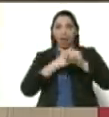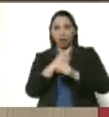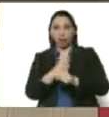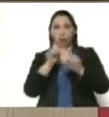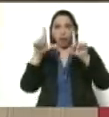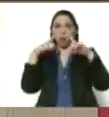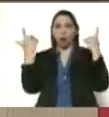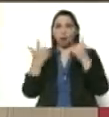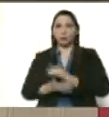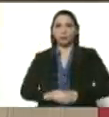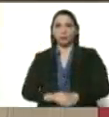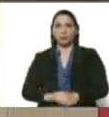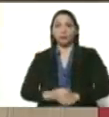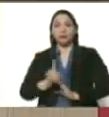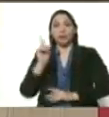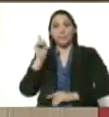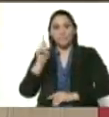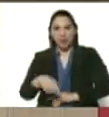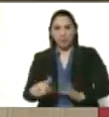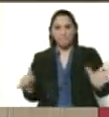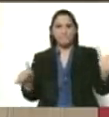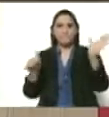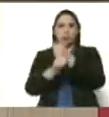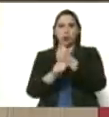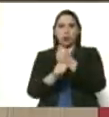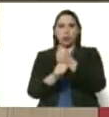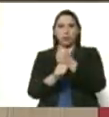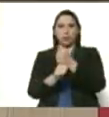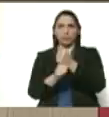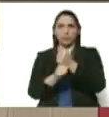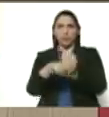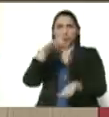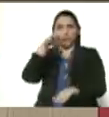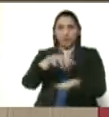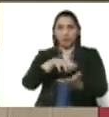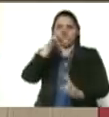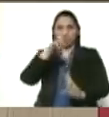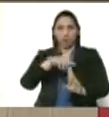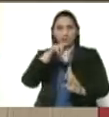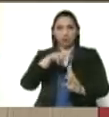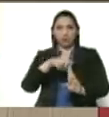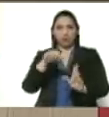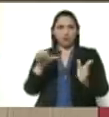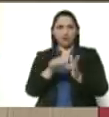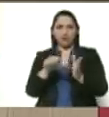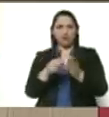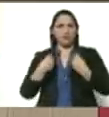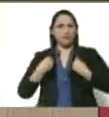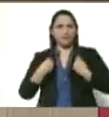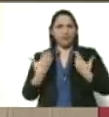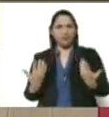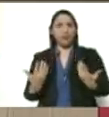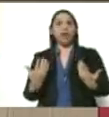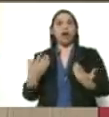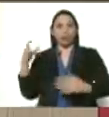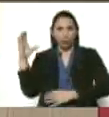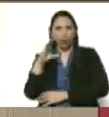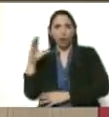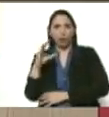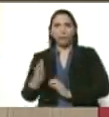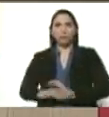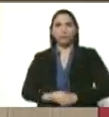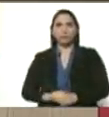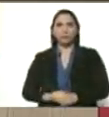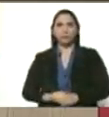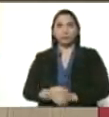La Guaira. Fue también captada a través del estado Táchira, procedente de Bogotá,